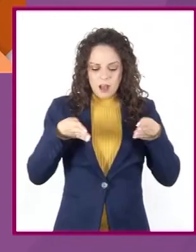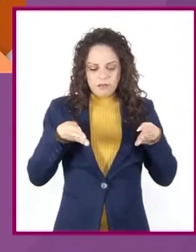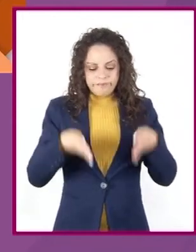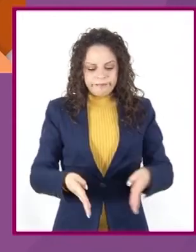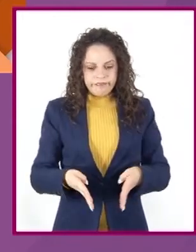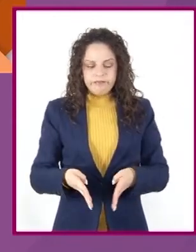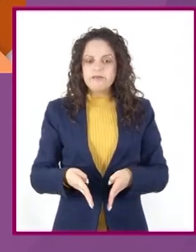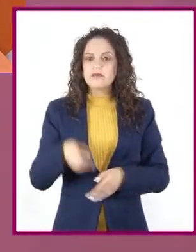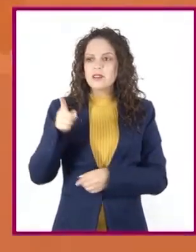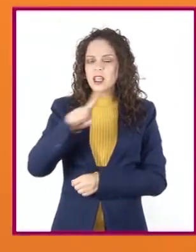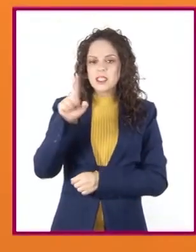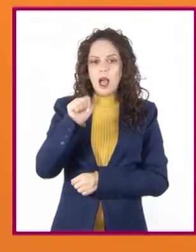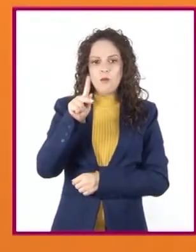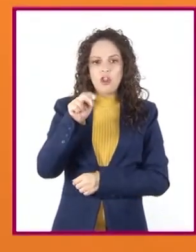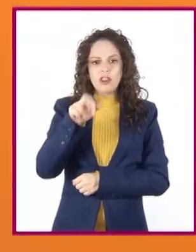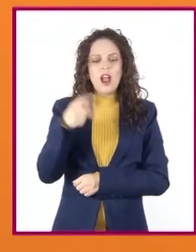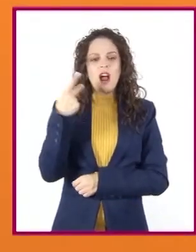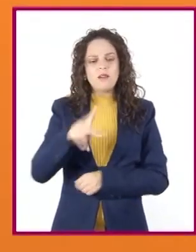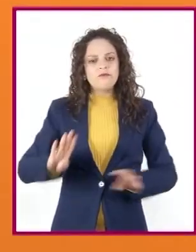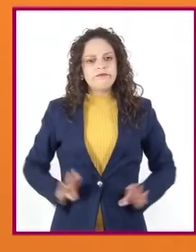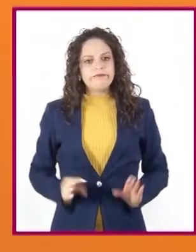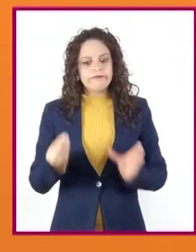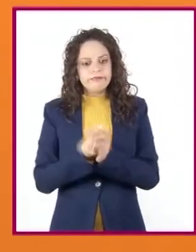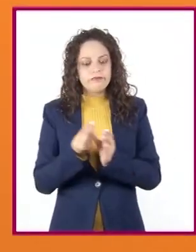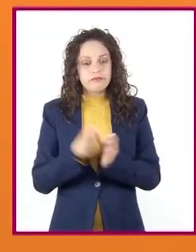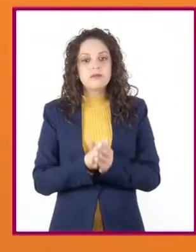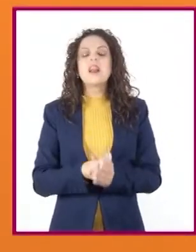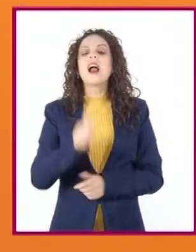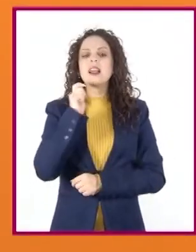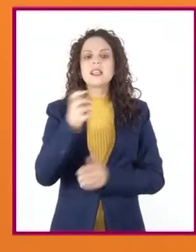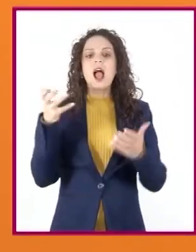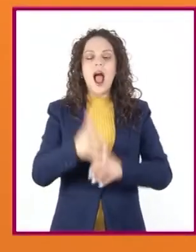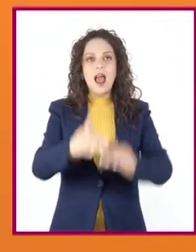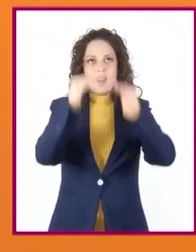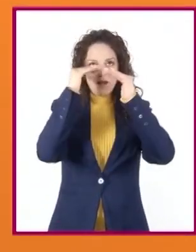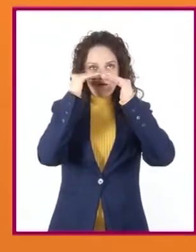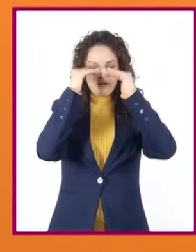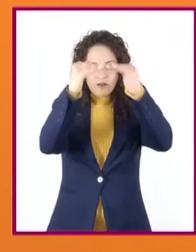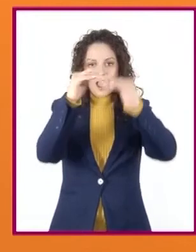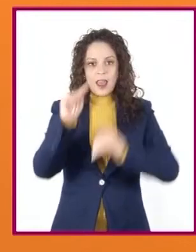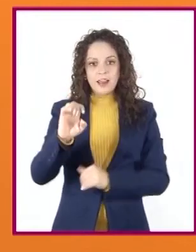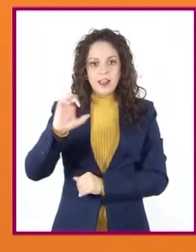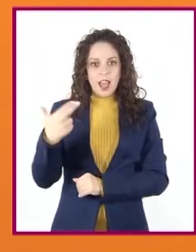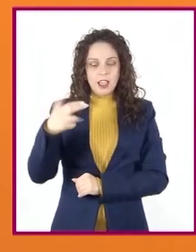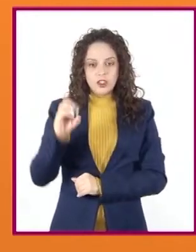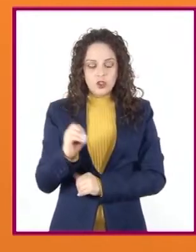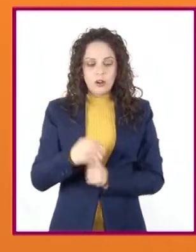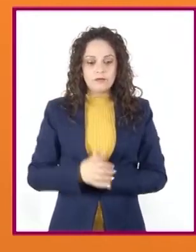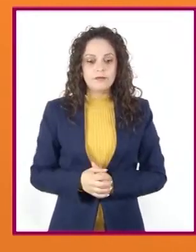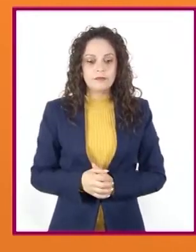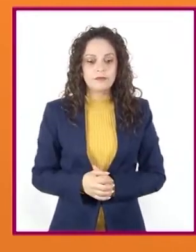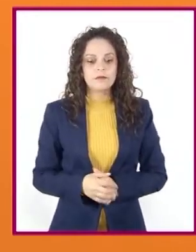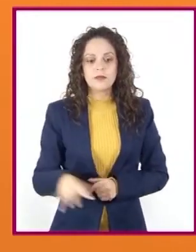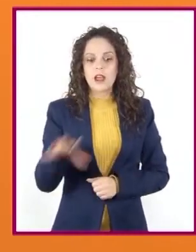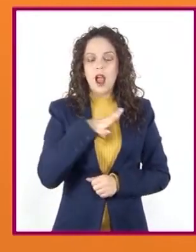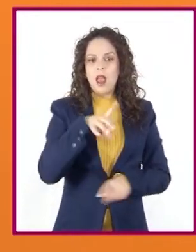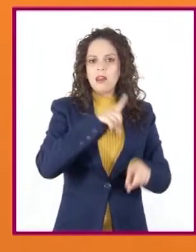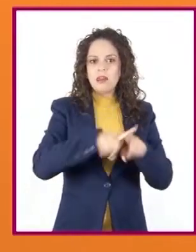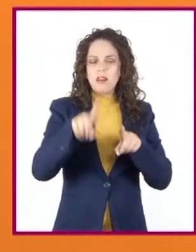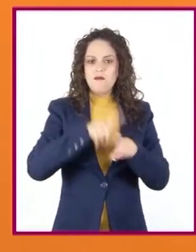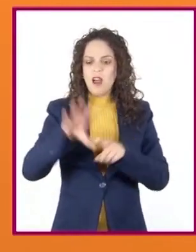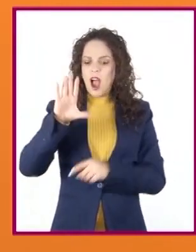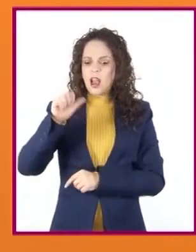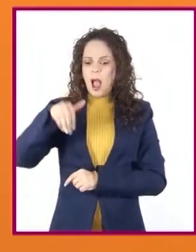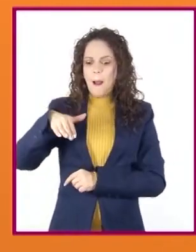zapotecas es que las hicieron con techo abovedado, planta cruciforme, con varias cámaras y